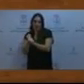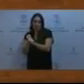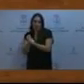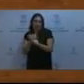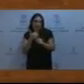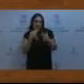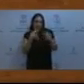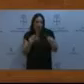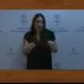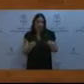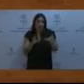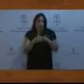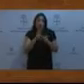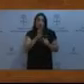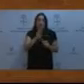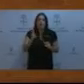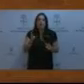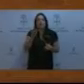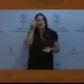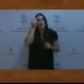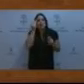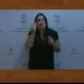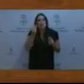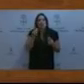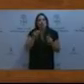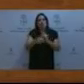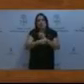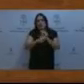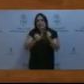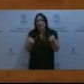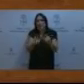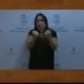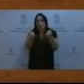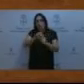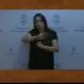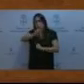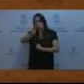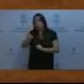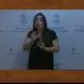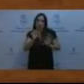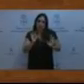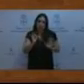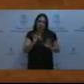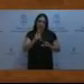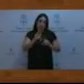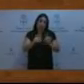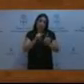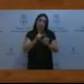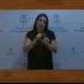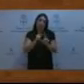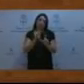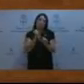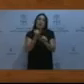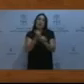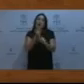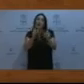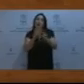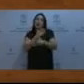Grupo Popular consideramos que son muchas las medidas de acción positiva que se pueden tomar para favorecer el empleo de las personas con discapacidad.